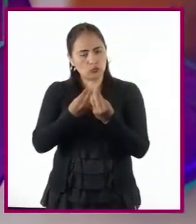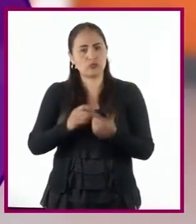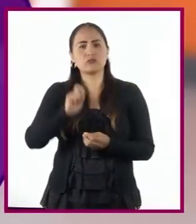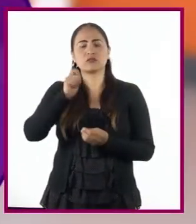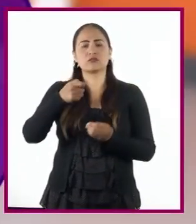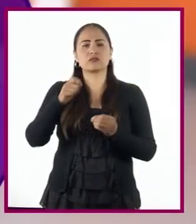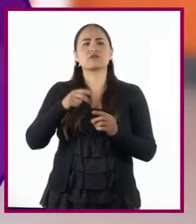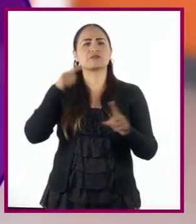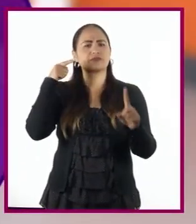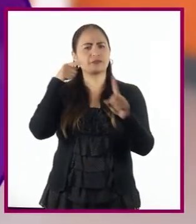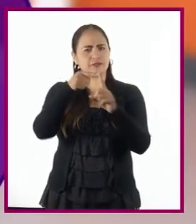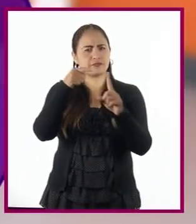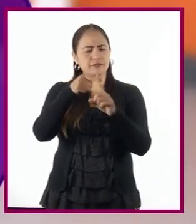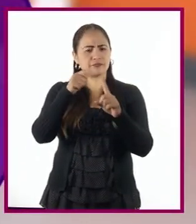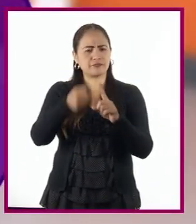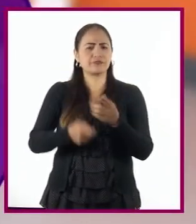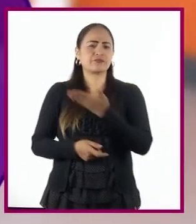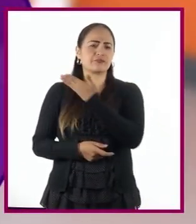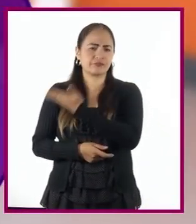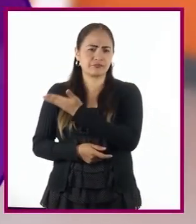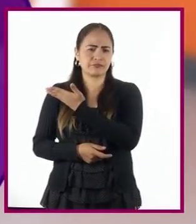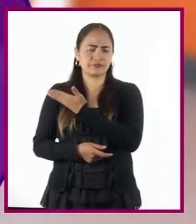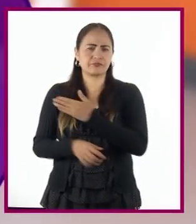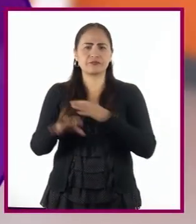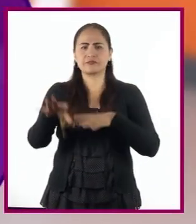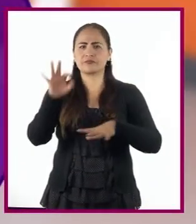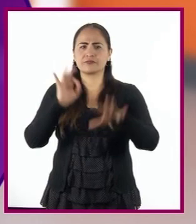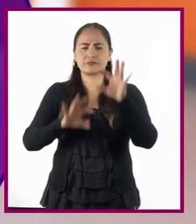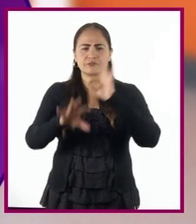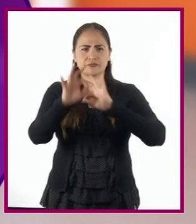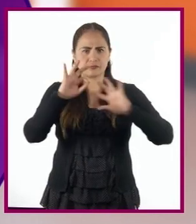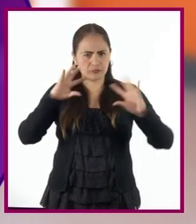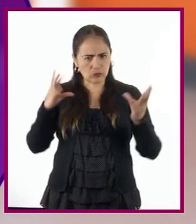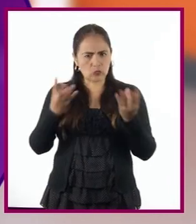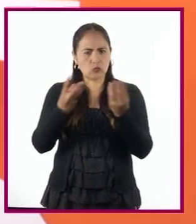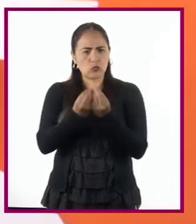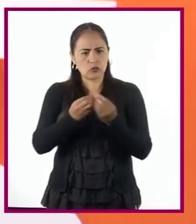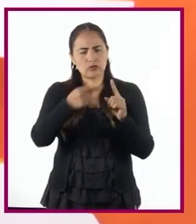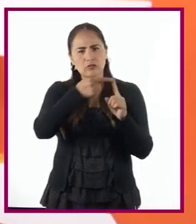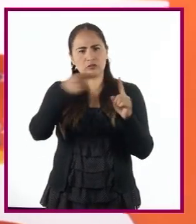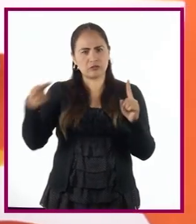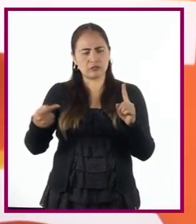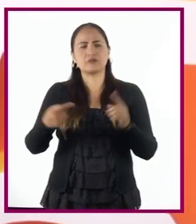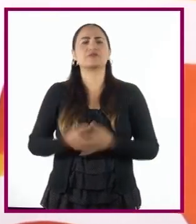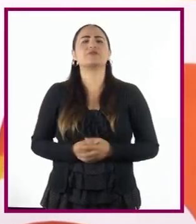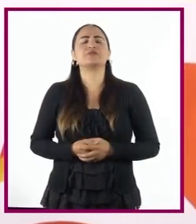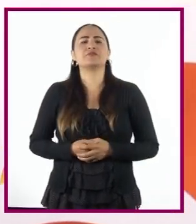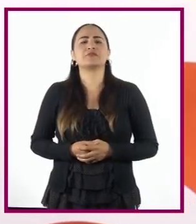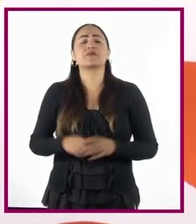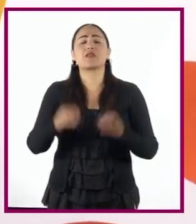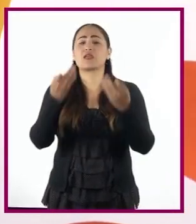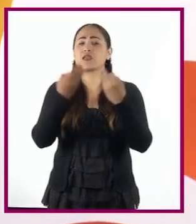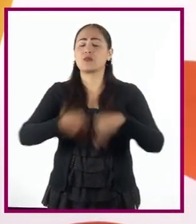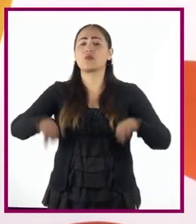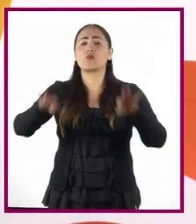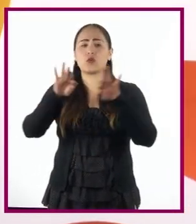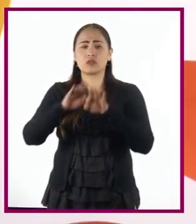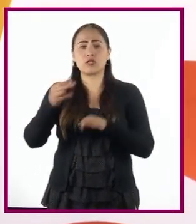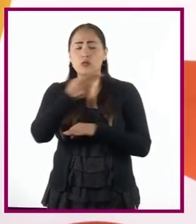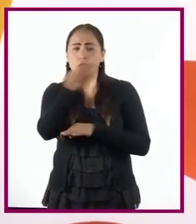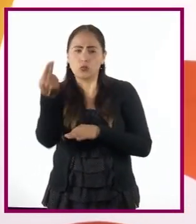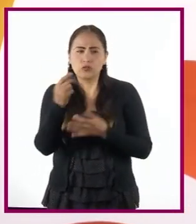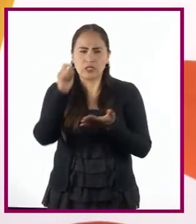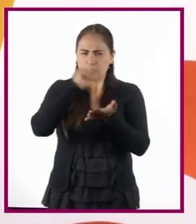como propósito recolectar y registrar datos en gráficas de línea. Es importante que tomen nota de